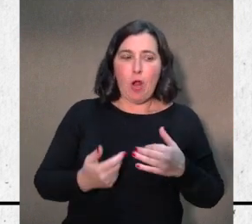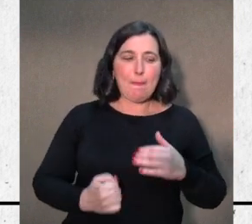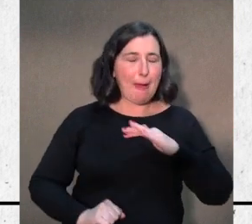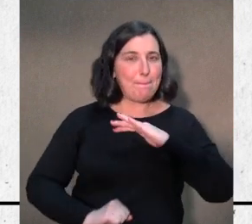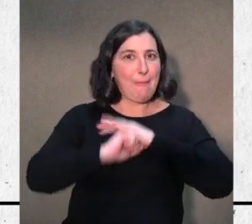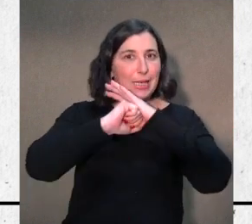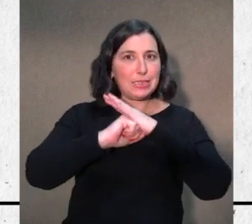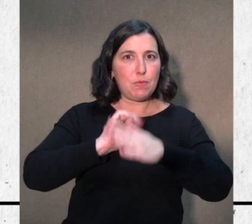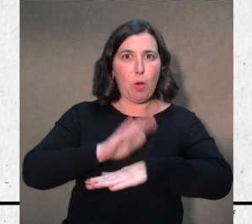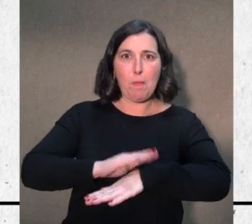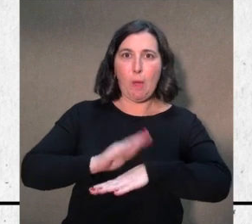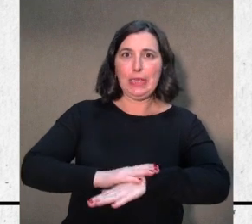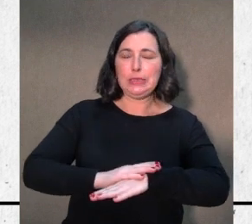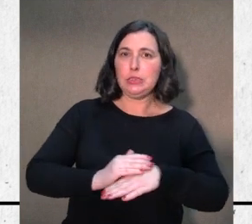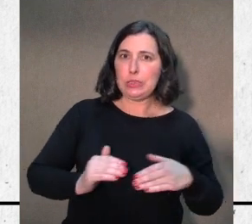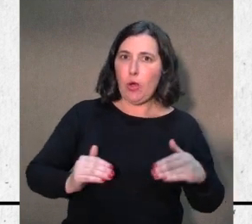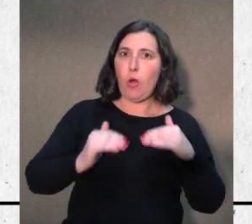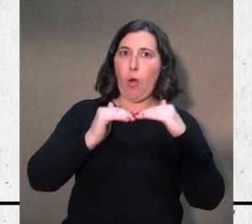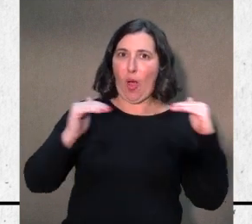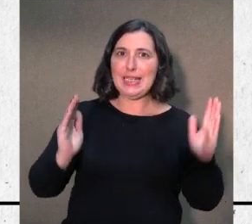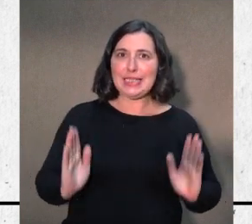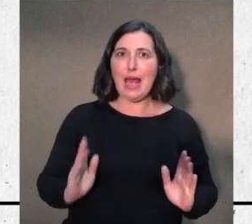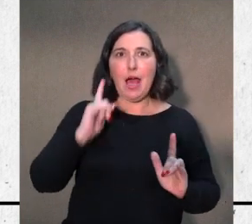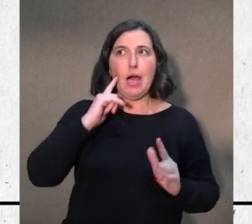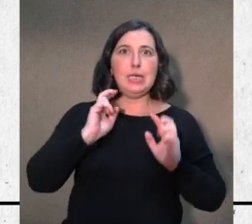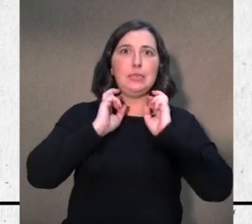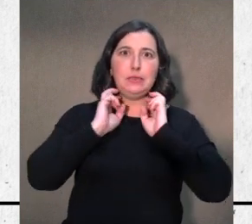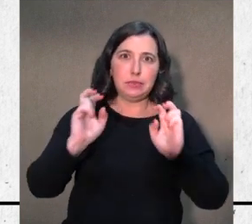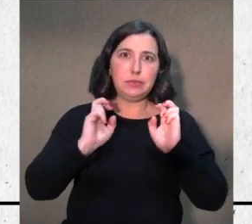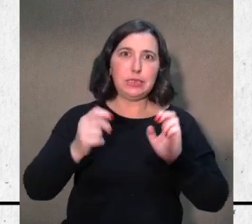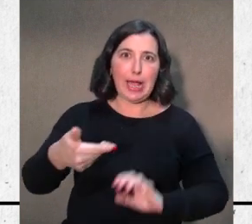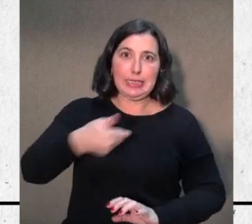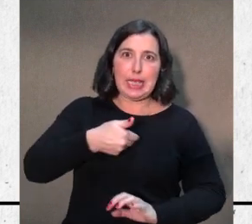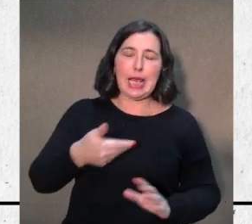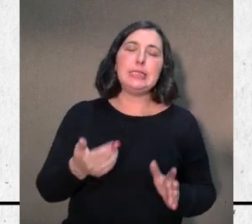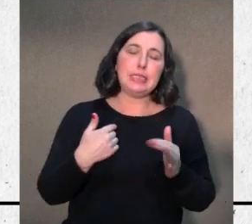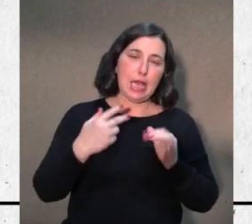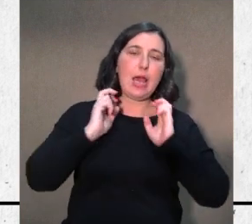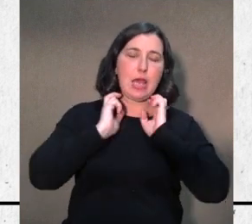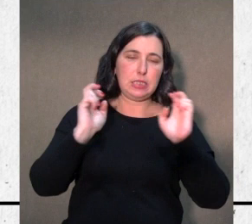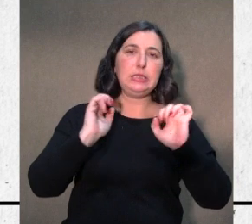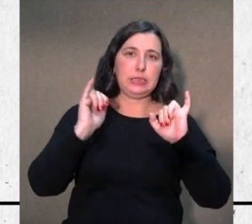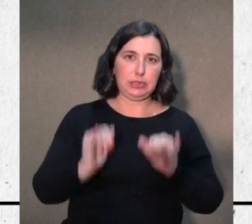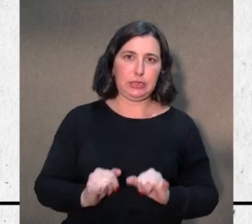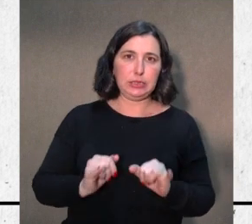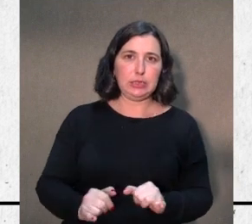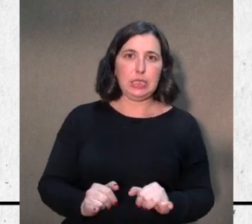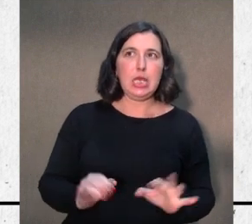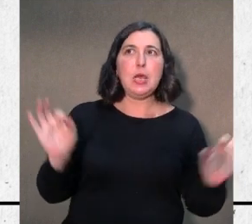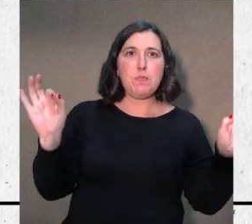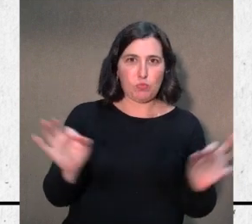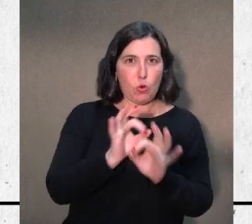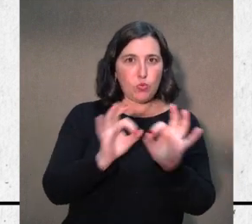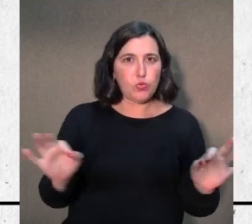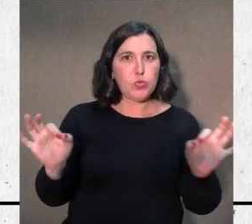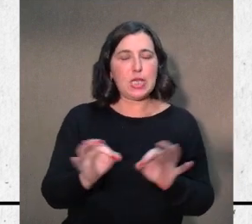Entonces, es estresante, sí. El trabajo sí. del músico sinfónico lleva mucho estrés en el escenario, sí. Sí, y mucha